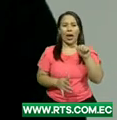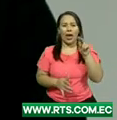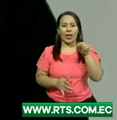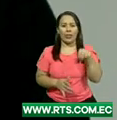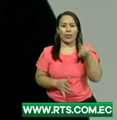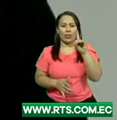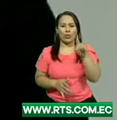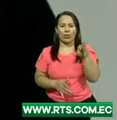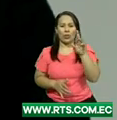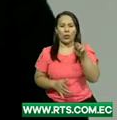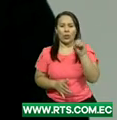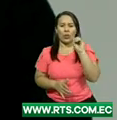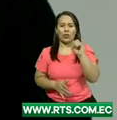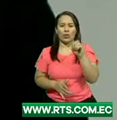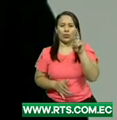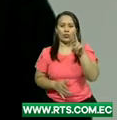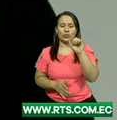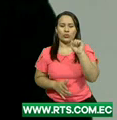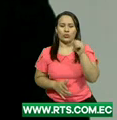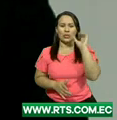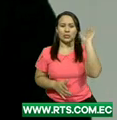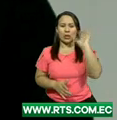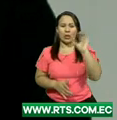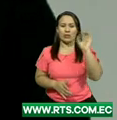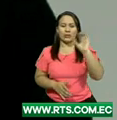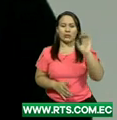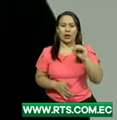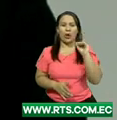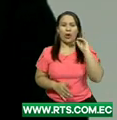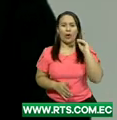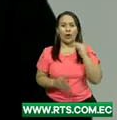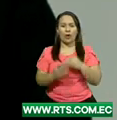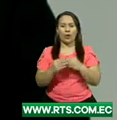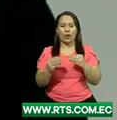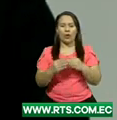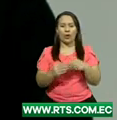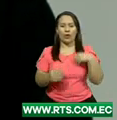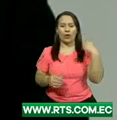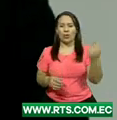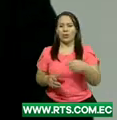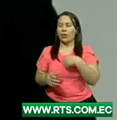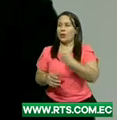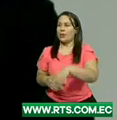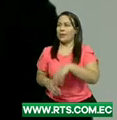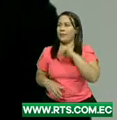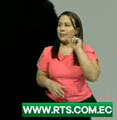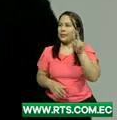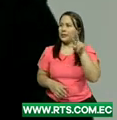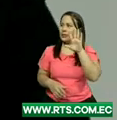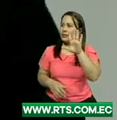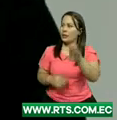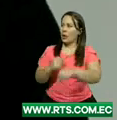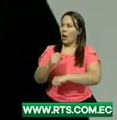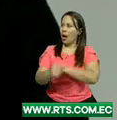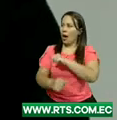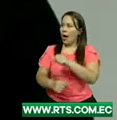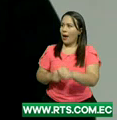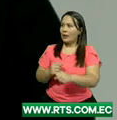sistema tiene registrado centavo a centavo con fotografías a quienes han entregado en todo el país desde hace más de 25 años